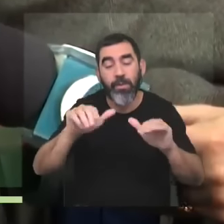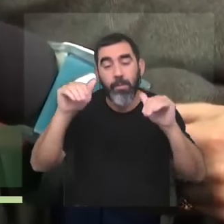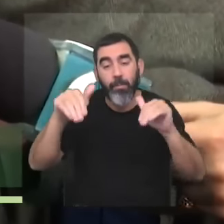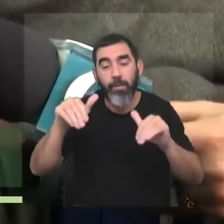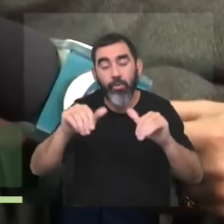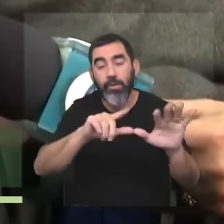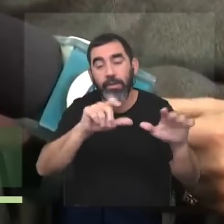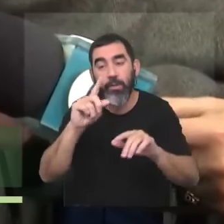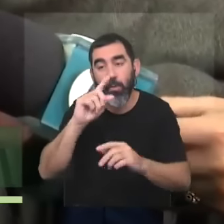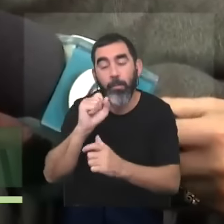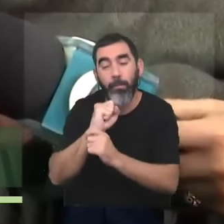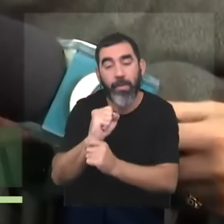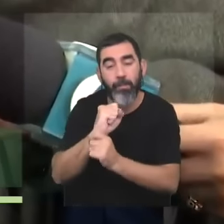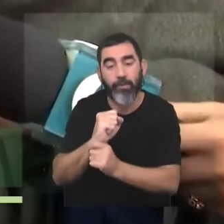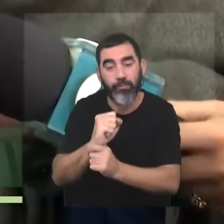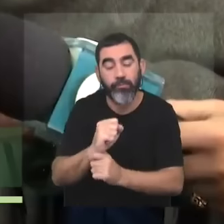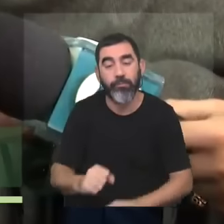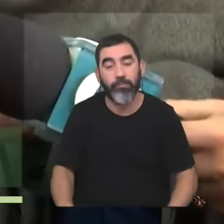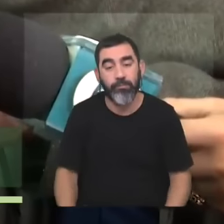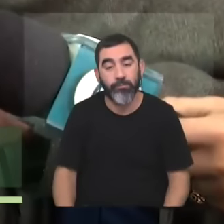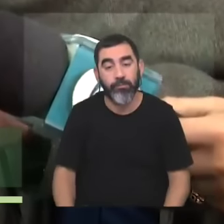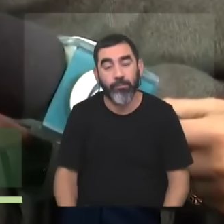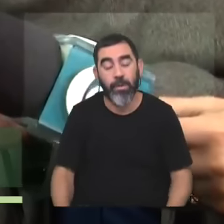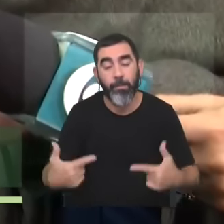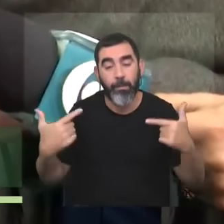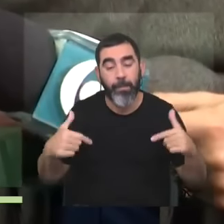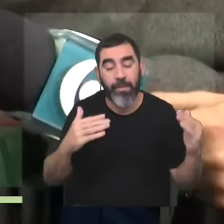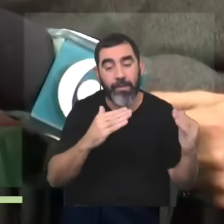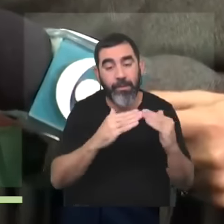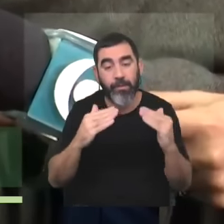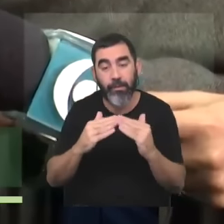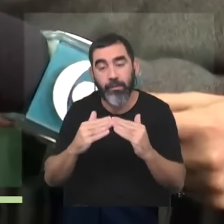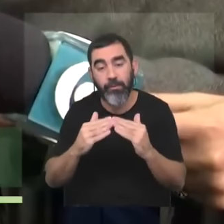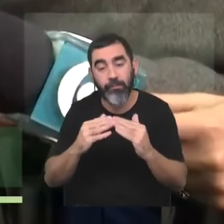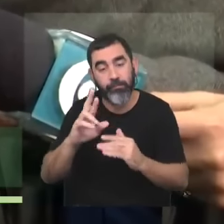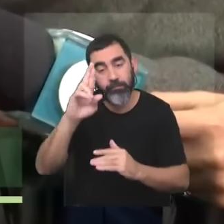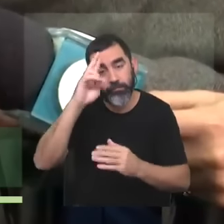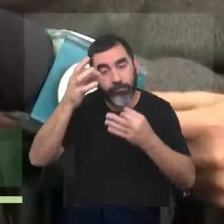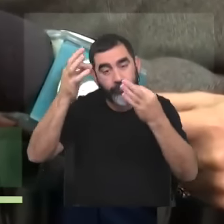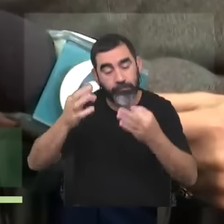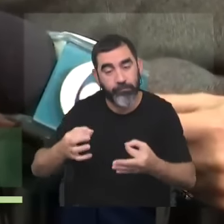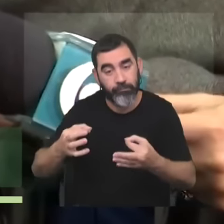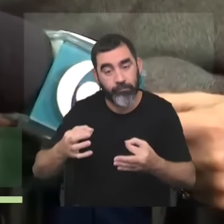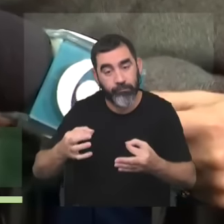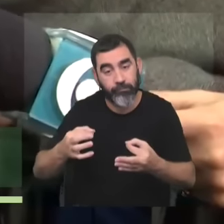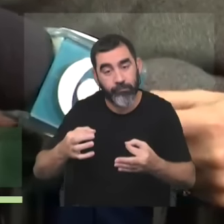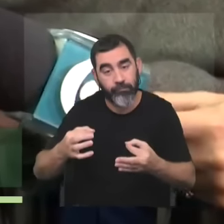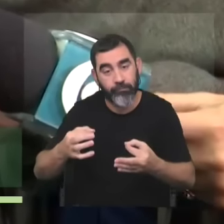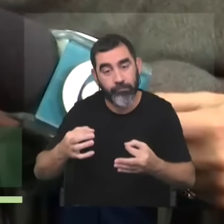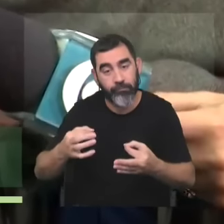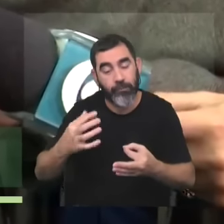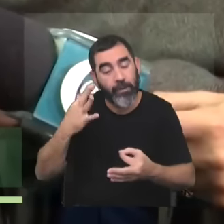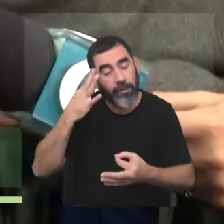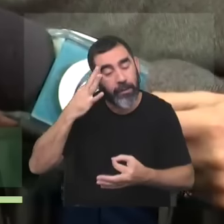700000 pesos Por lo cual el Ministerio trata de cumplir con con lo que pensamos